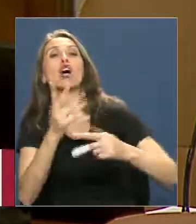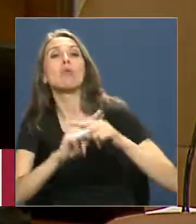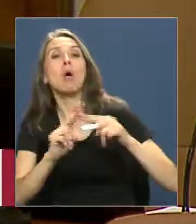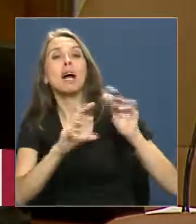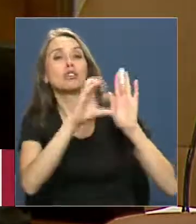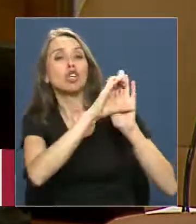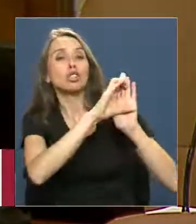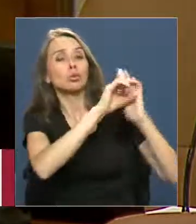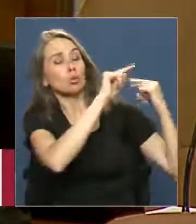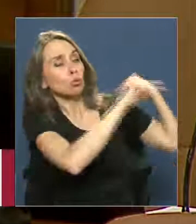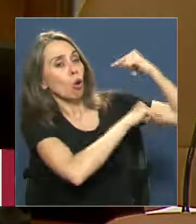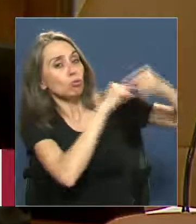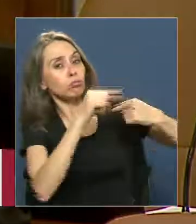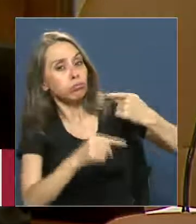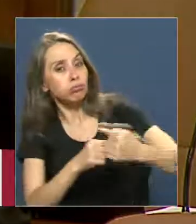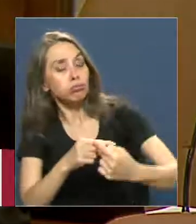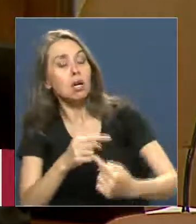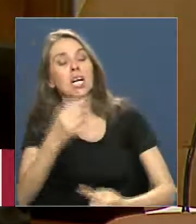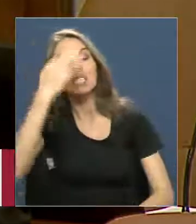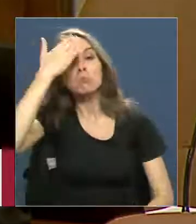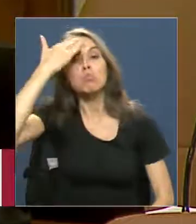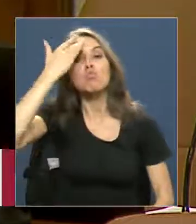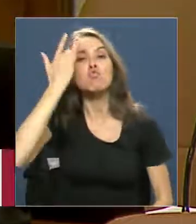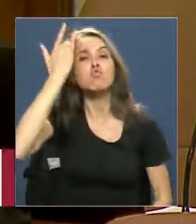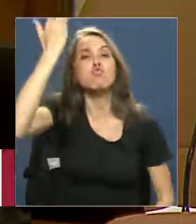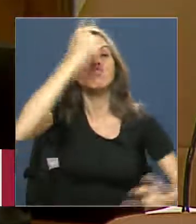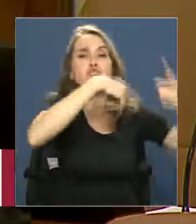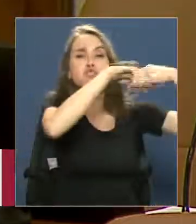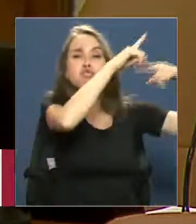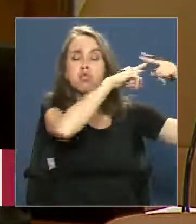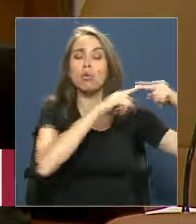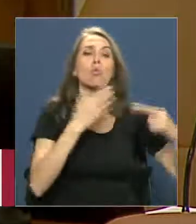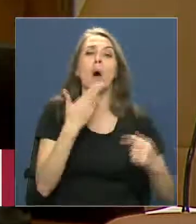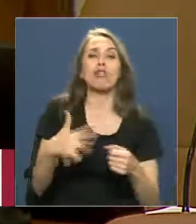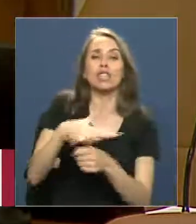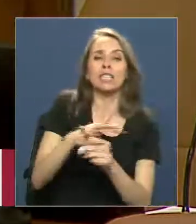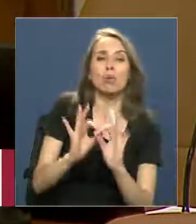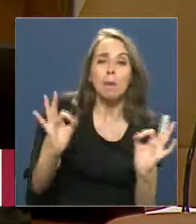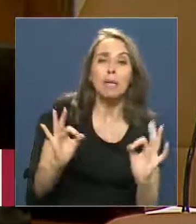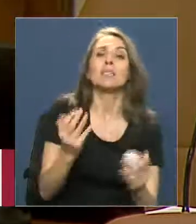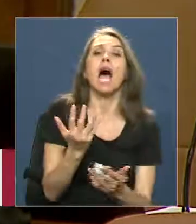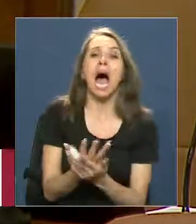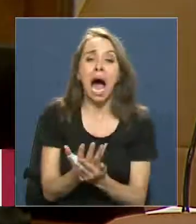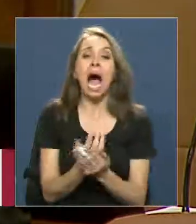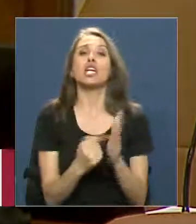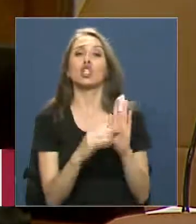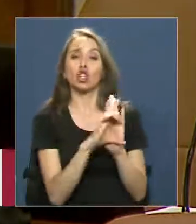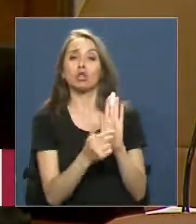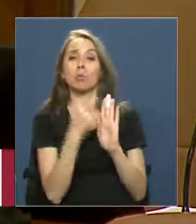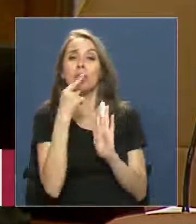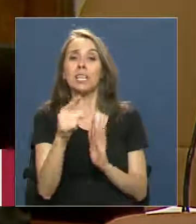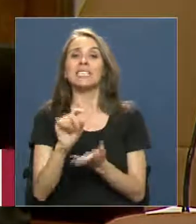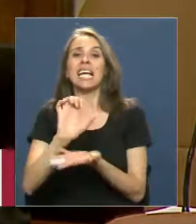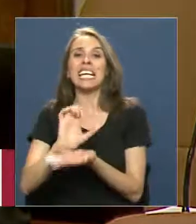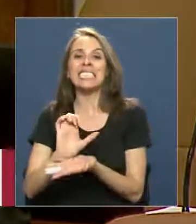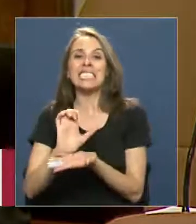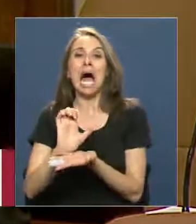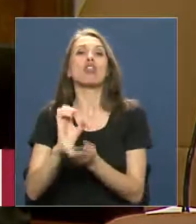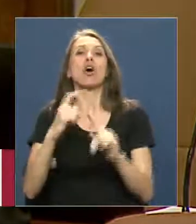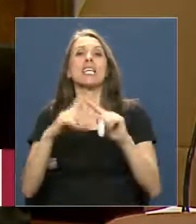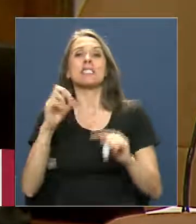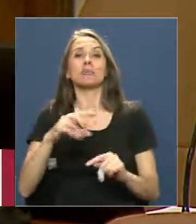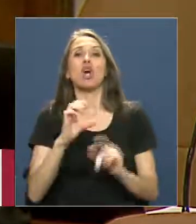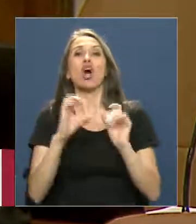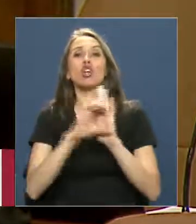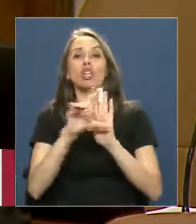Chile es muy sabia para resolver cualquier situación extrema. Para eso están los estados de excepción constitucional, el